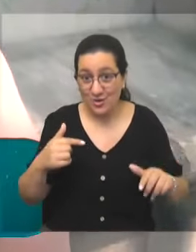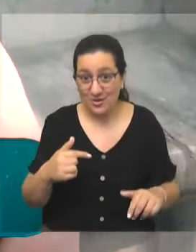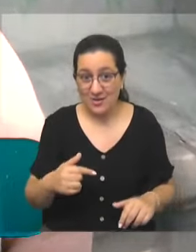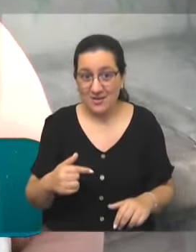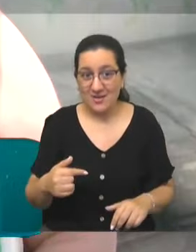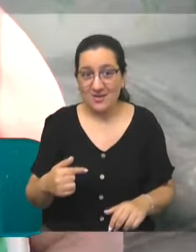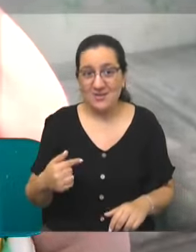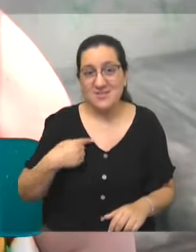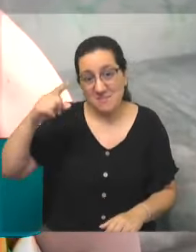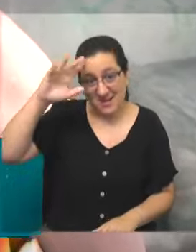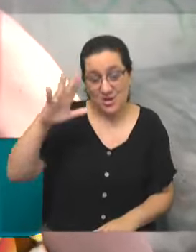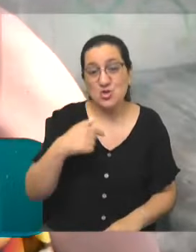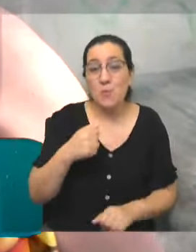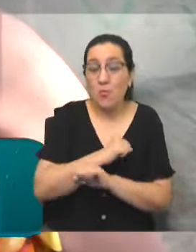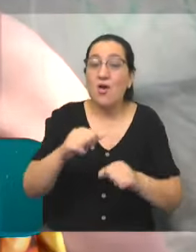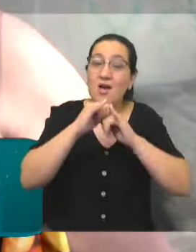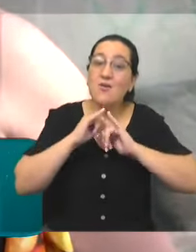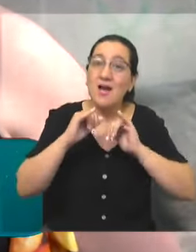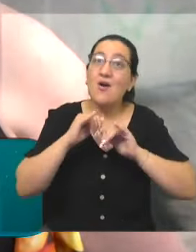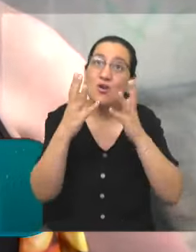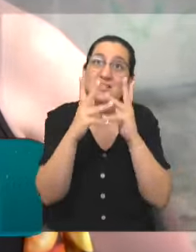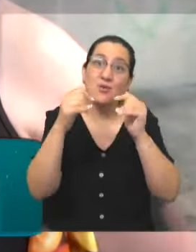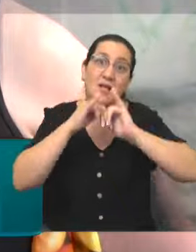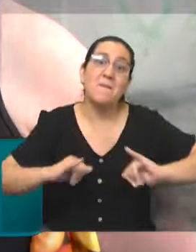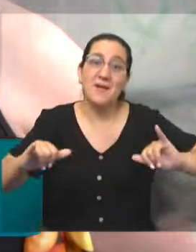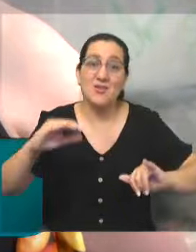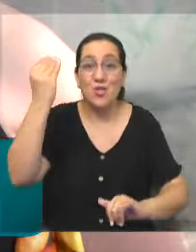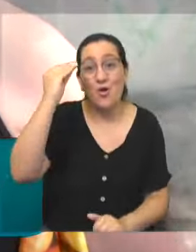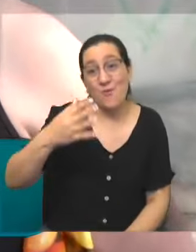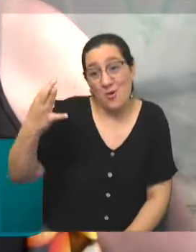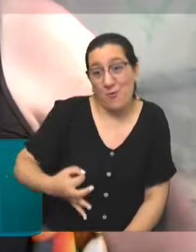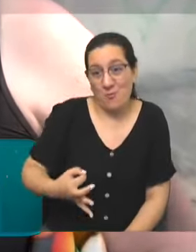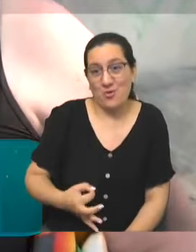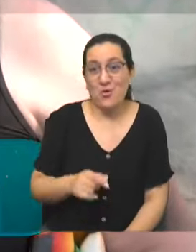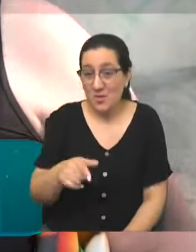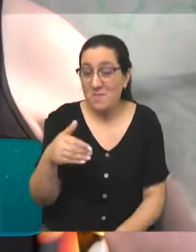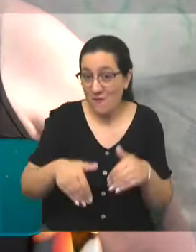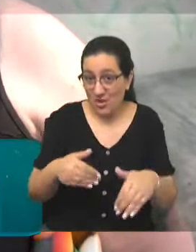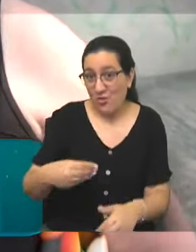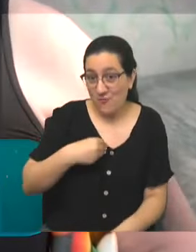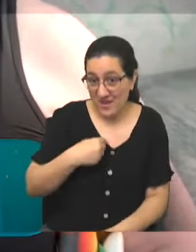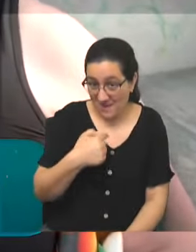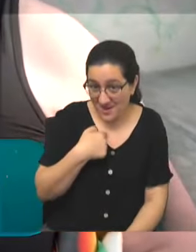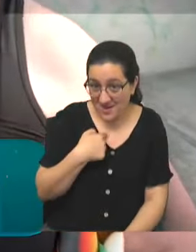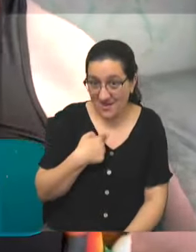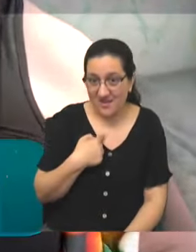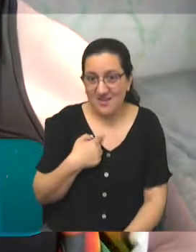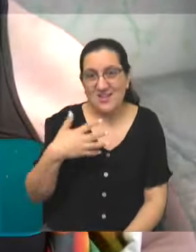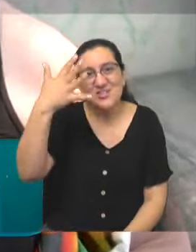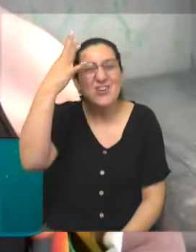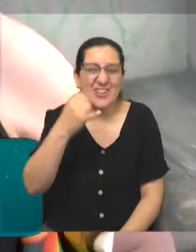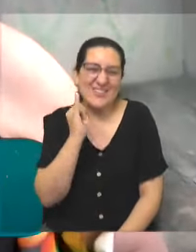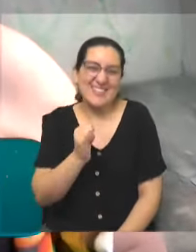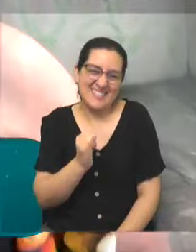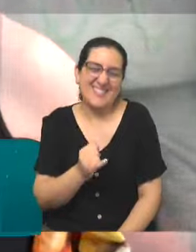¿Me ve? Yo puedo armar una campaña. No sé, lo de joven lo cumplo, por lo menos. ¿Eh? ¿Usted me votaría, confiaría en mí? Y yo creo que sí, que